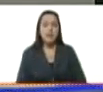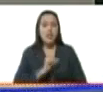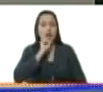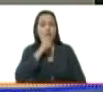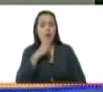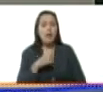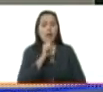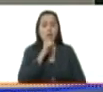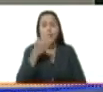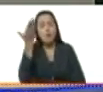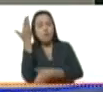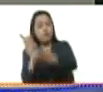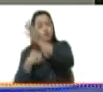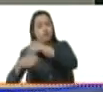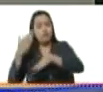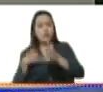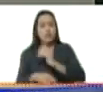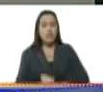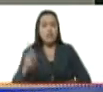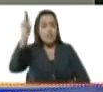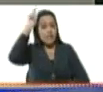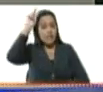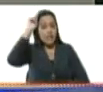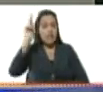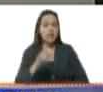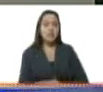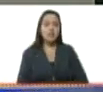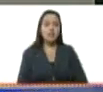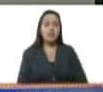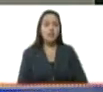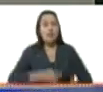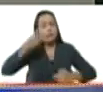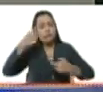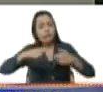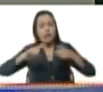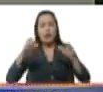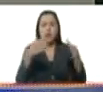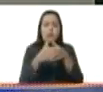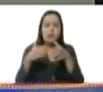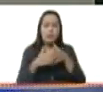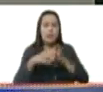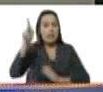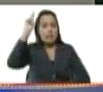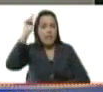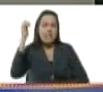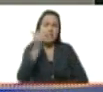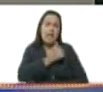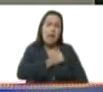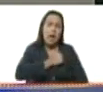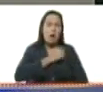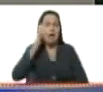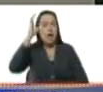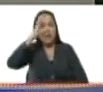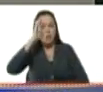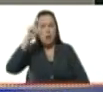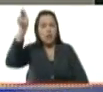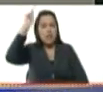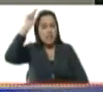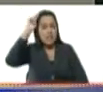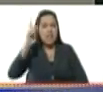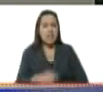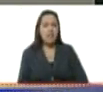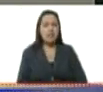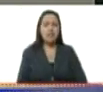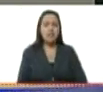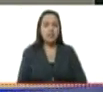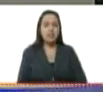nuestros abuelos, Huaycaipuro, Terepaima, Chacao, Caricuao, Naiguatá.